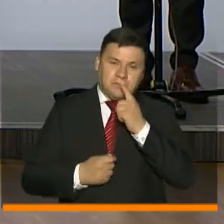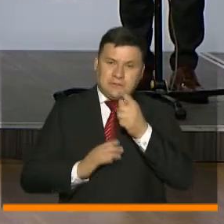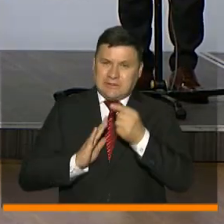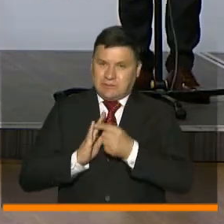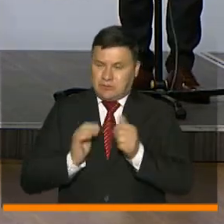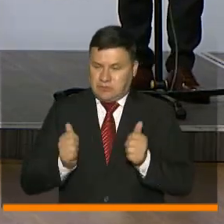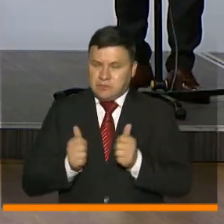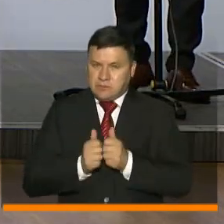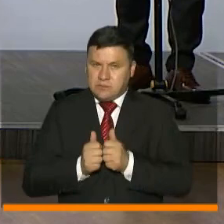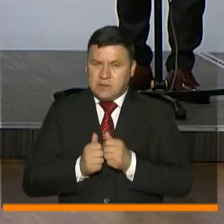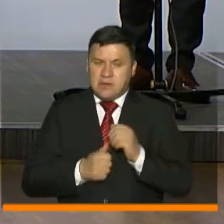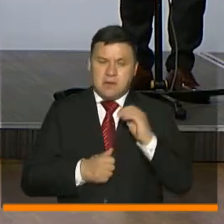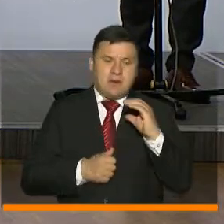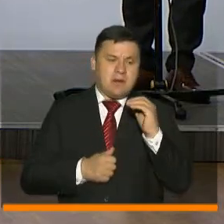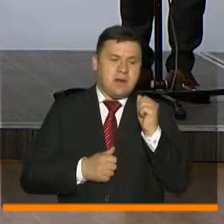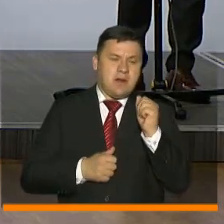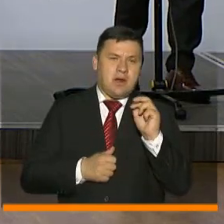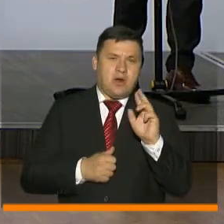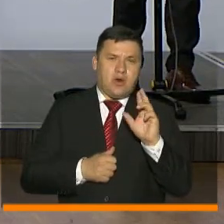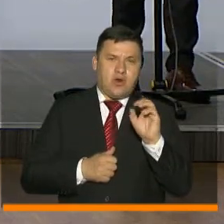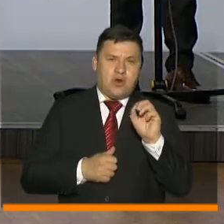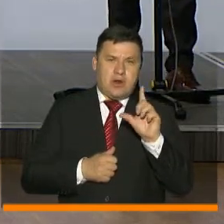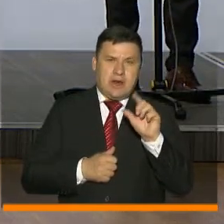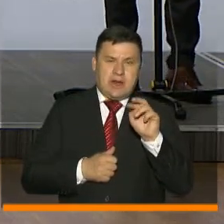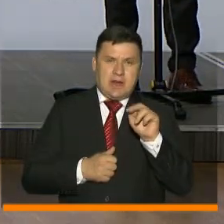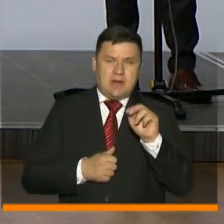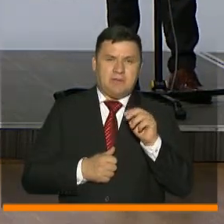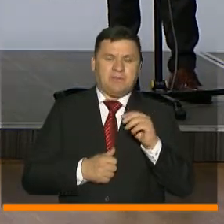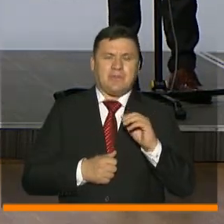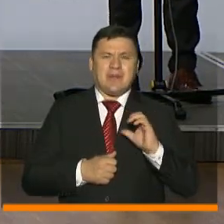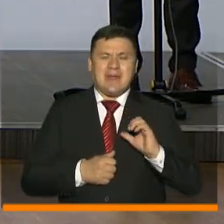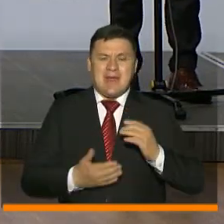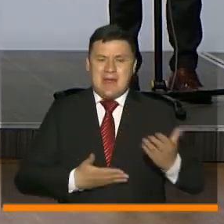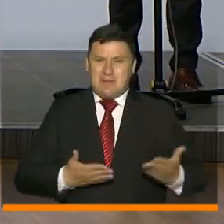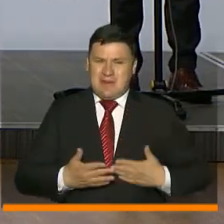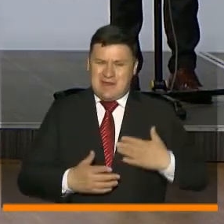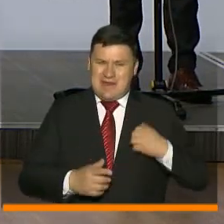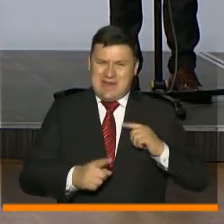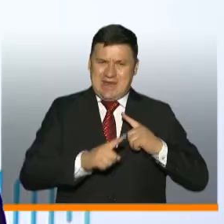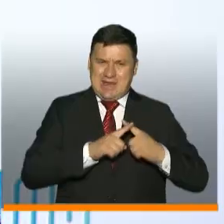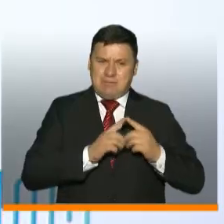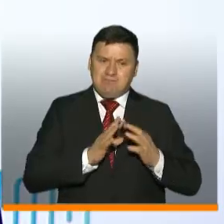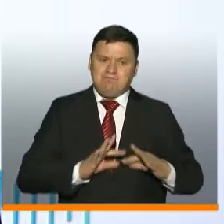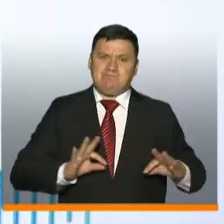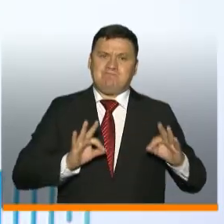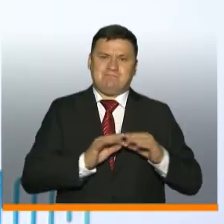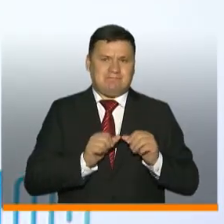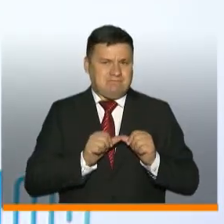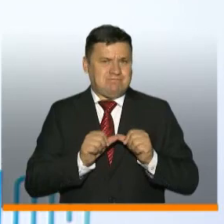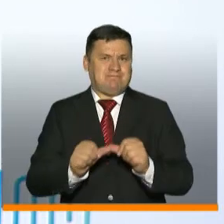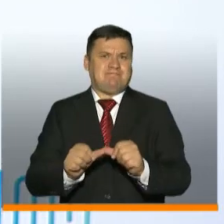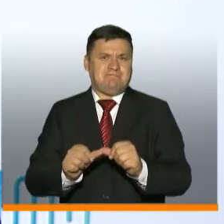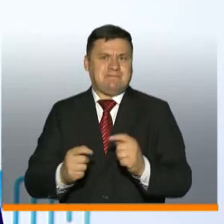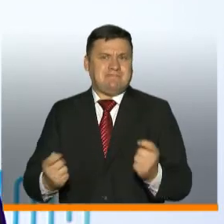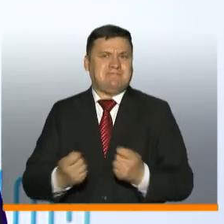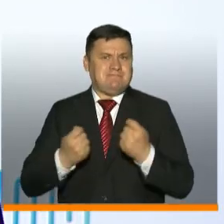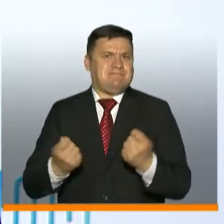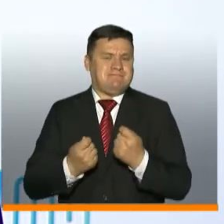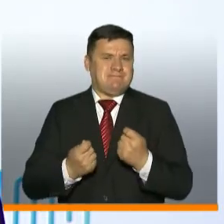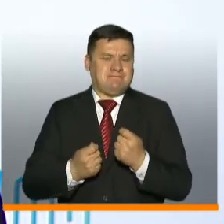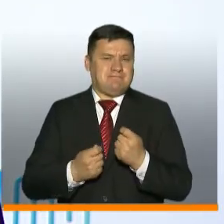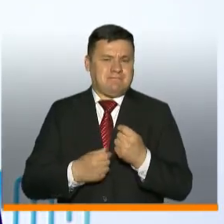dama con Carolina y con el Almacén Ese Éxito, hablaba de la importancia de mantener ayudarnos a hacer bien